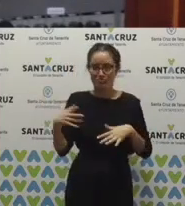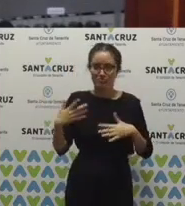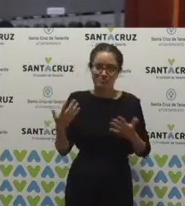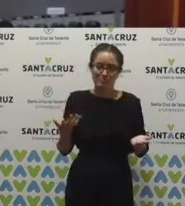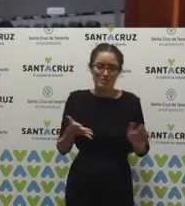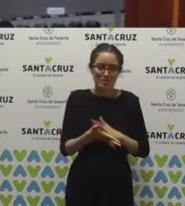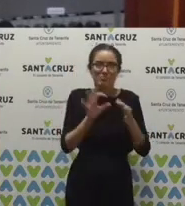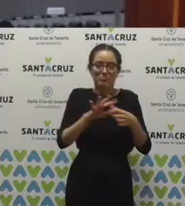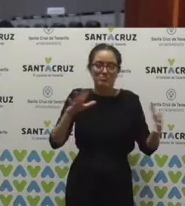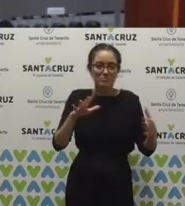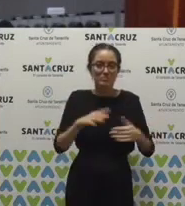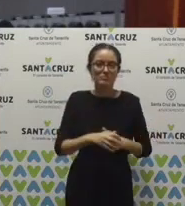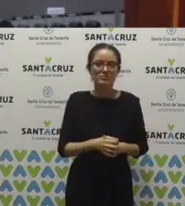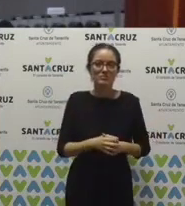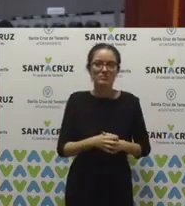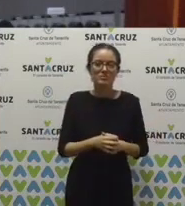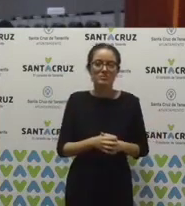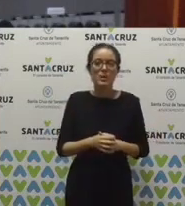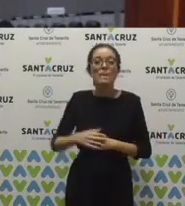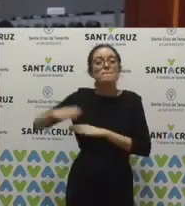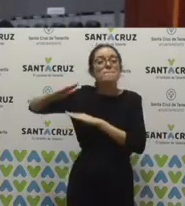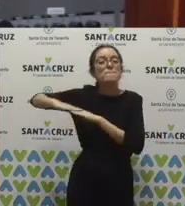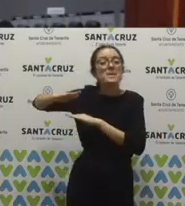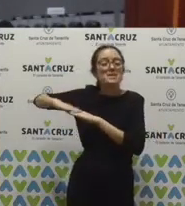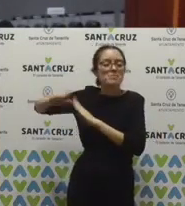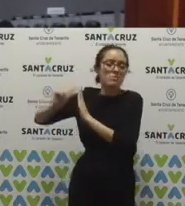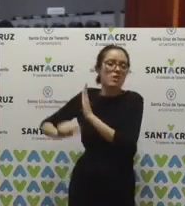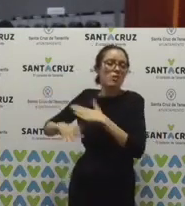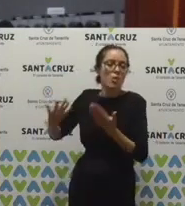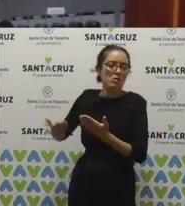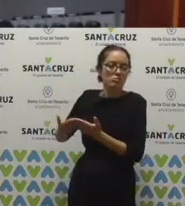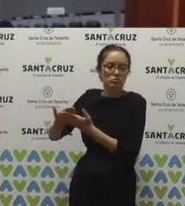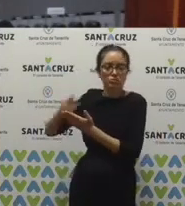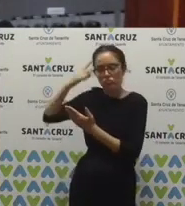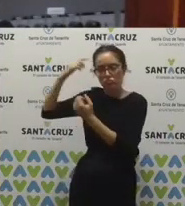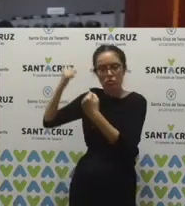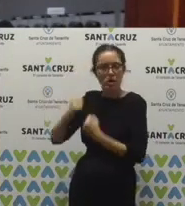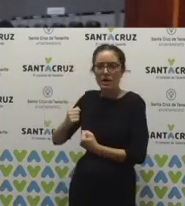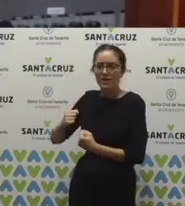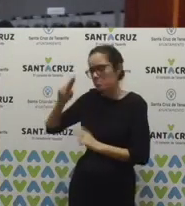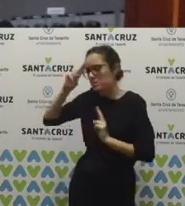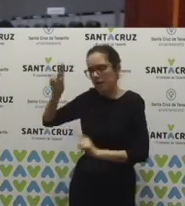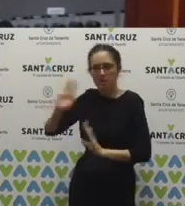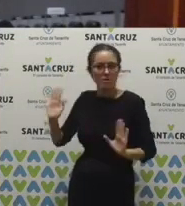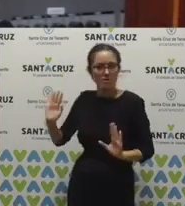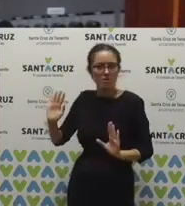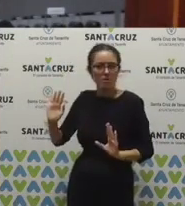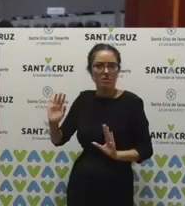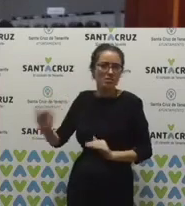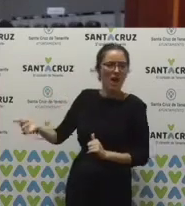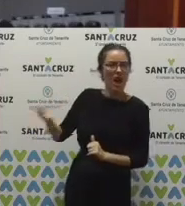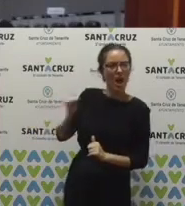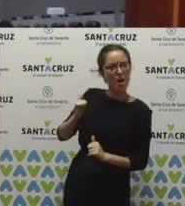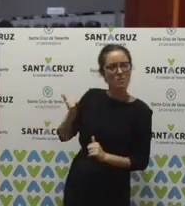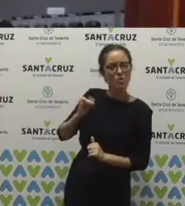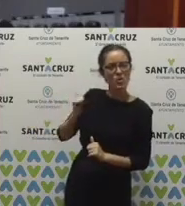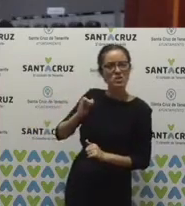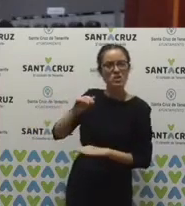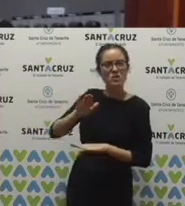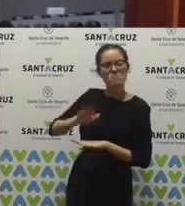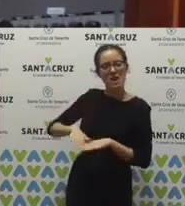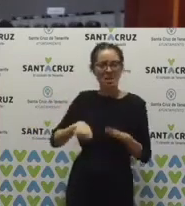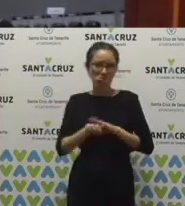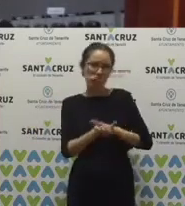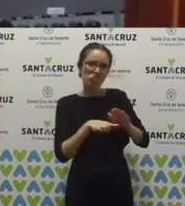tenemos un mínimo que la emoción institucional y yo creo que hay que respetarla y no utilizarla como herramienta en el juego político